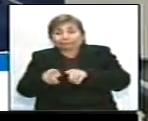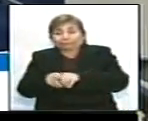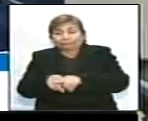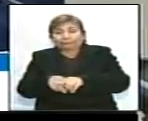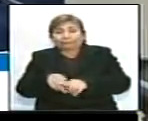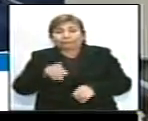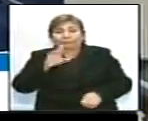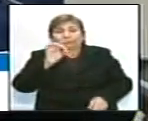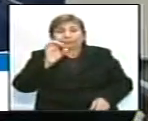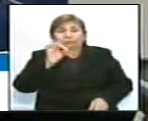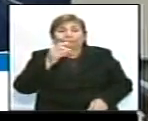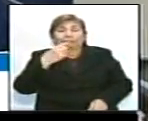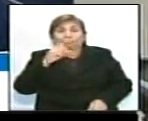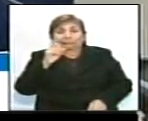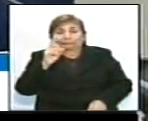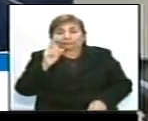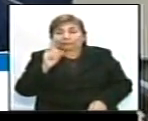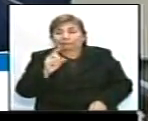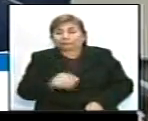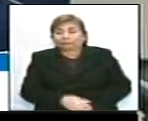cerca de 8 millones.